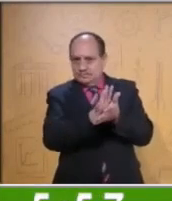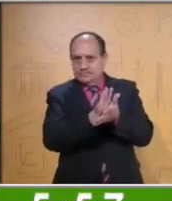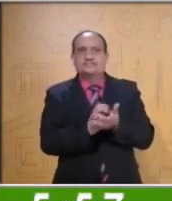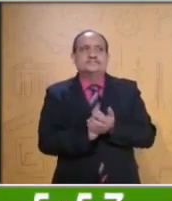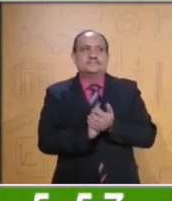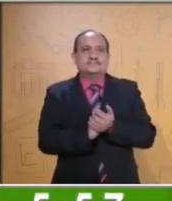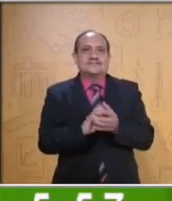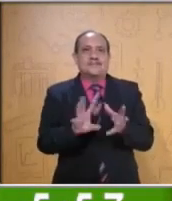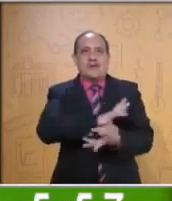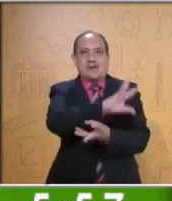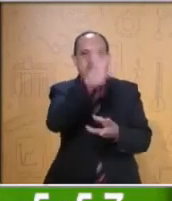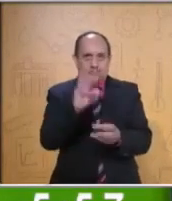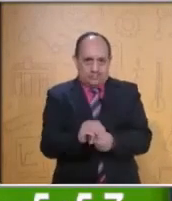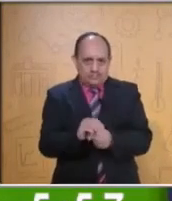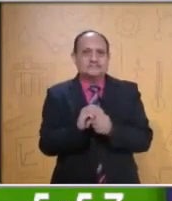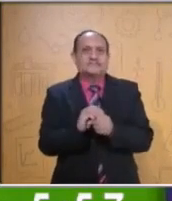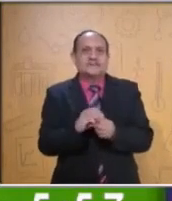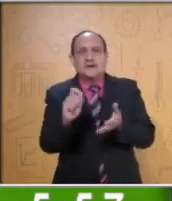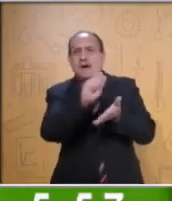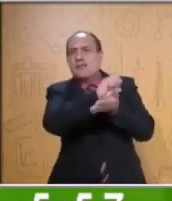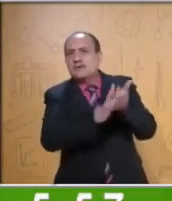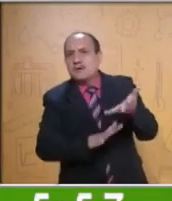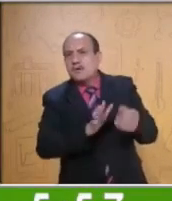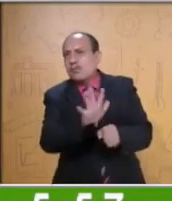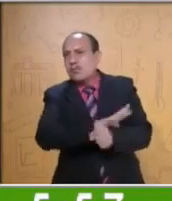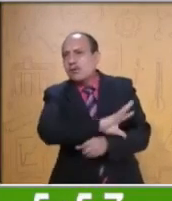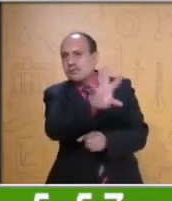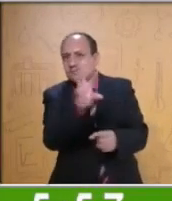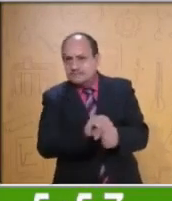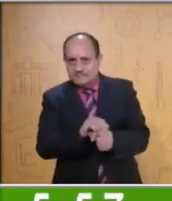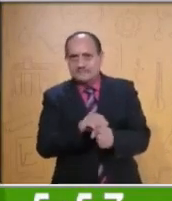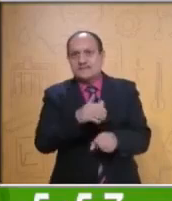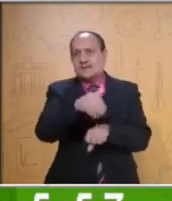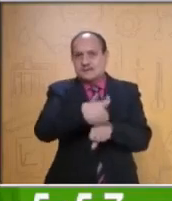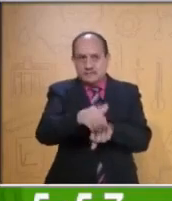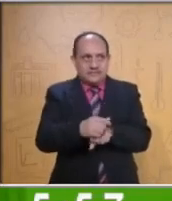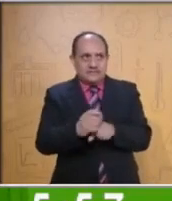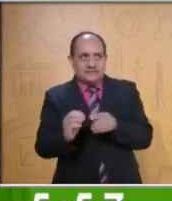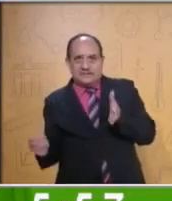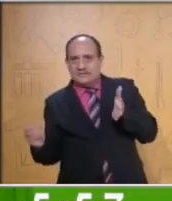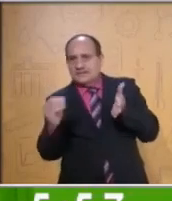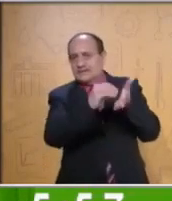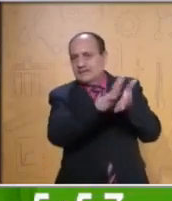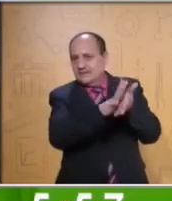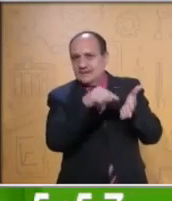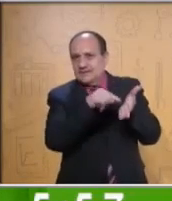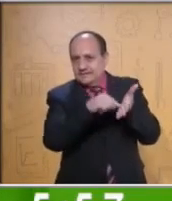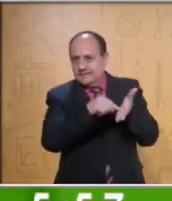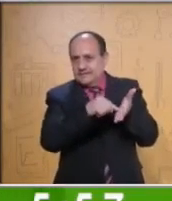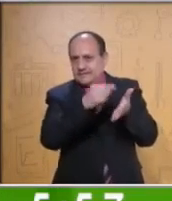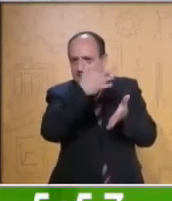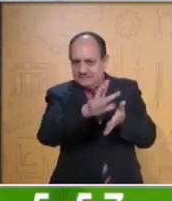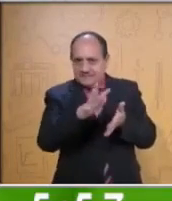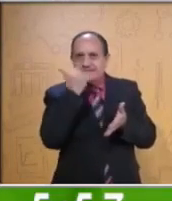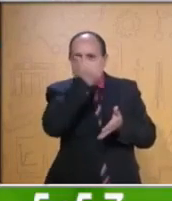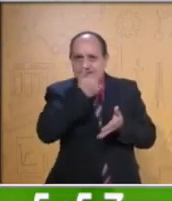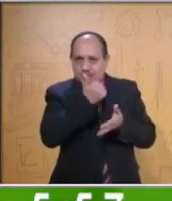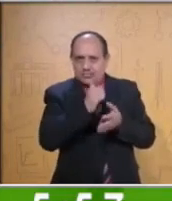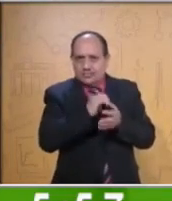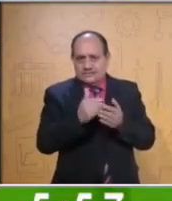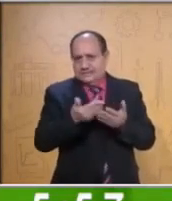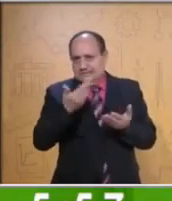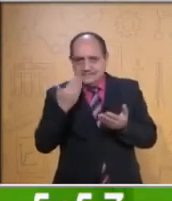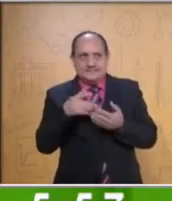el total, y vamos a poner cuál es el total y lo vamos a agregar aquí en lugar de 10 alumnos, que era el que íbamos a